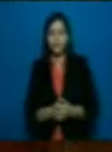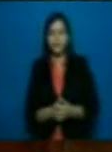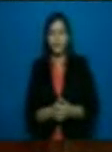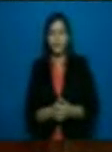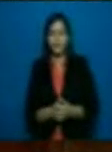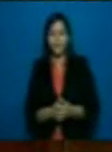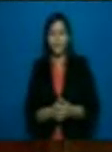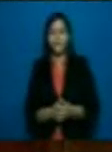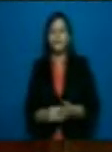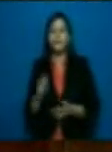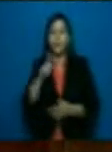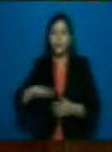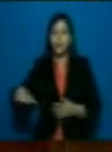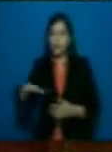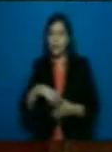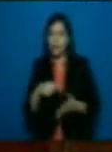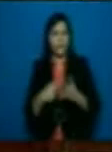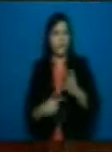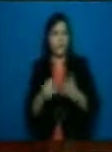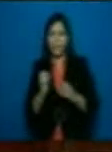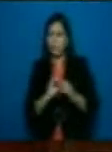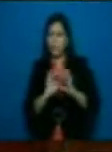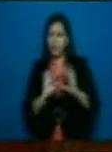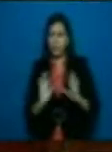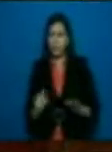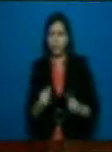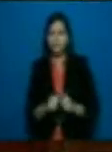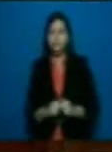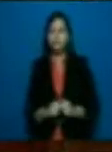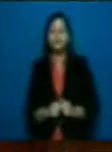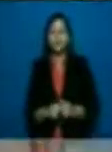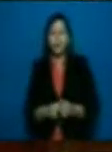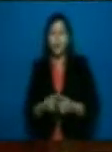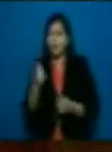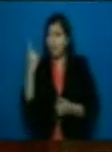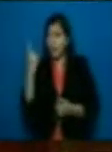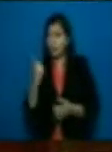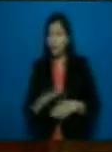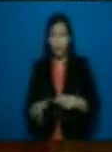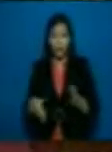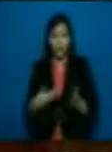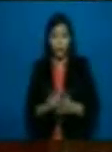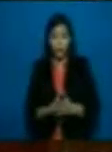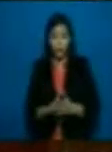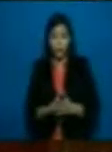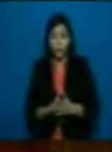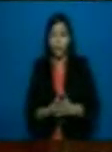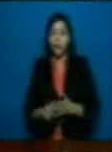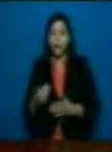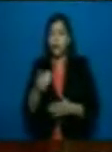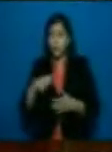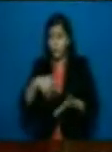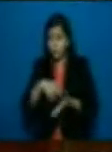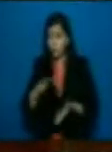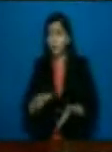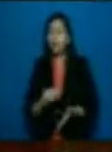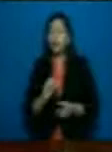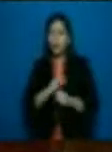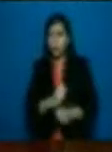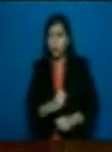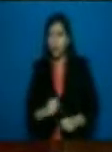un territorio sin ley la falta de legitimidad de los poderes públicos es otro problema